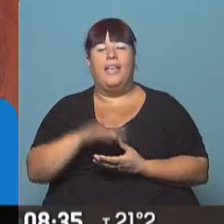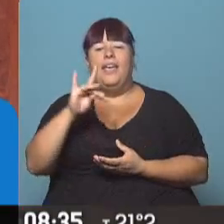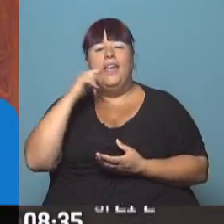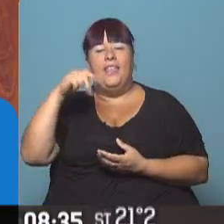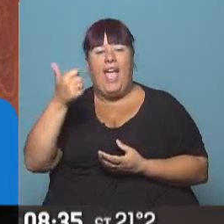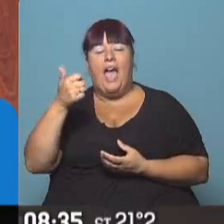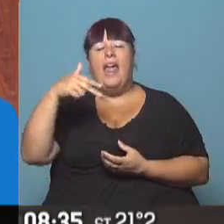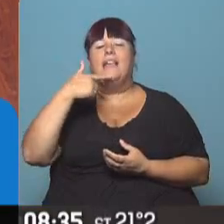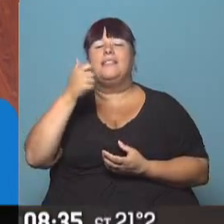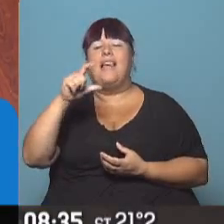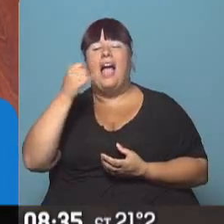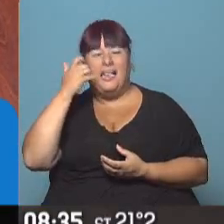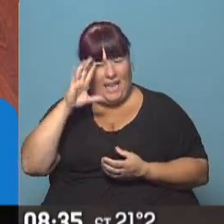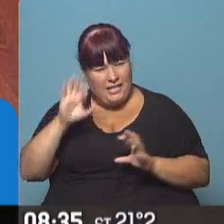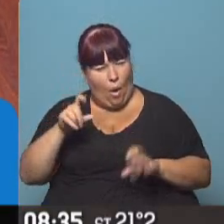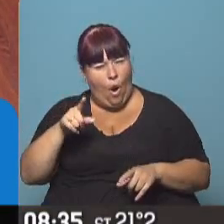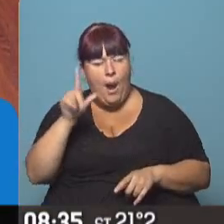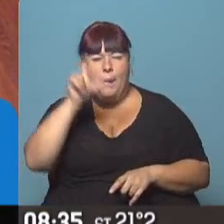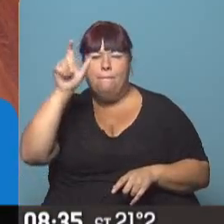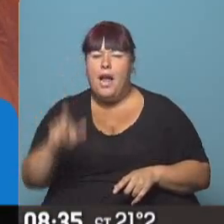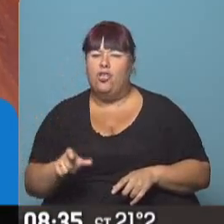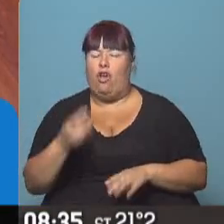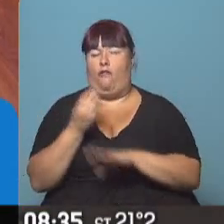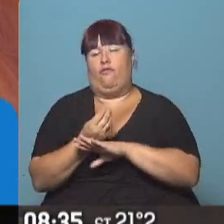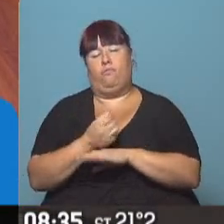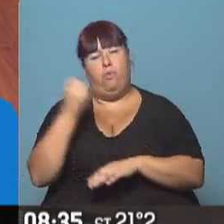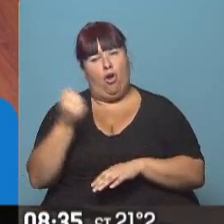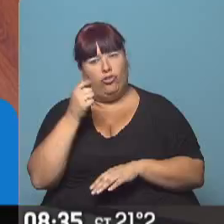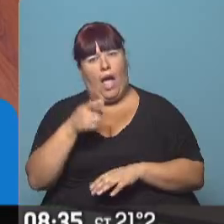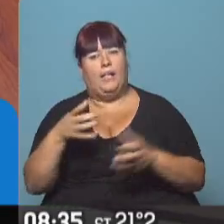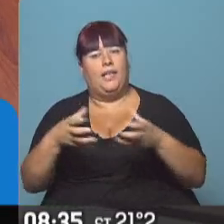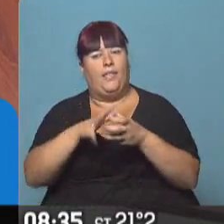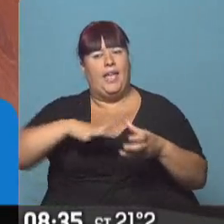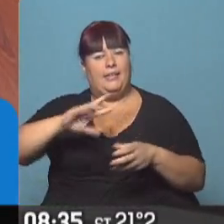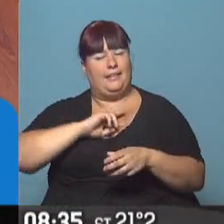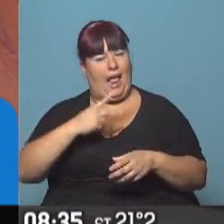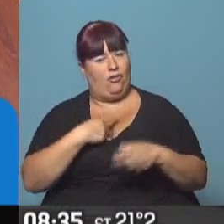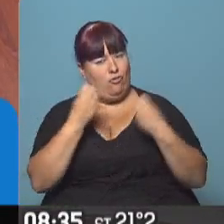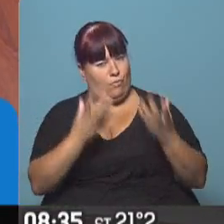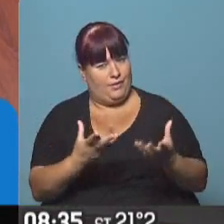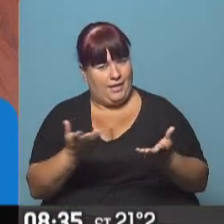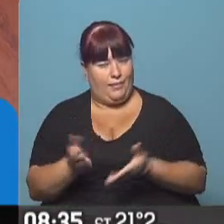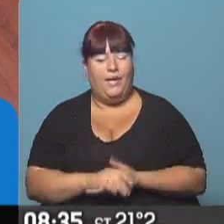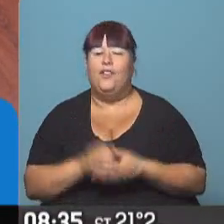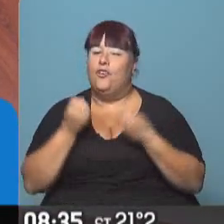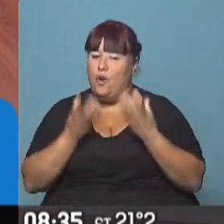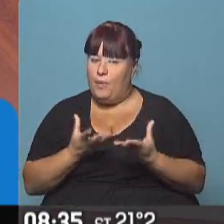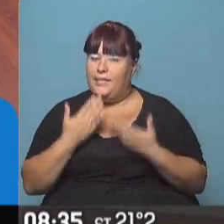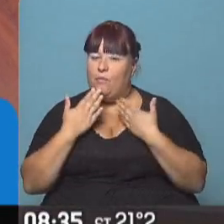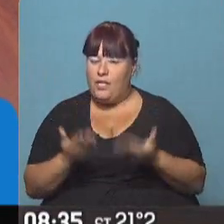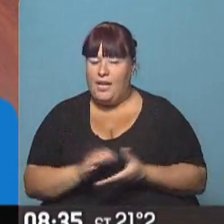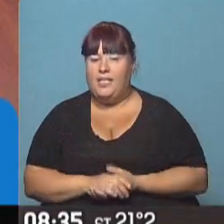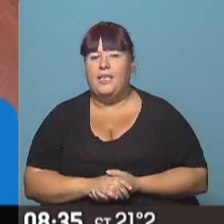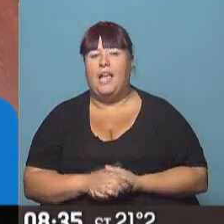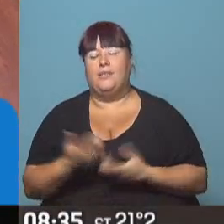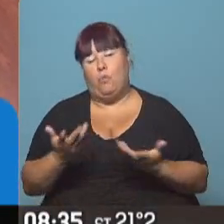Diana Zacayán. Usted recordará, una persona, una referente del ámbito trans. ¿Cómo estás? Bienvenida, Lucía. ¿Cómo estás? Muchísimas